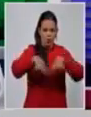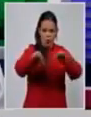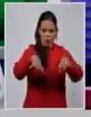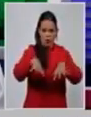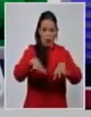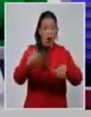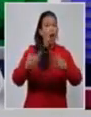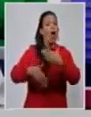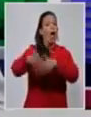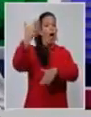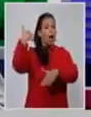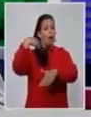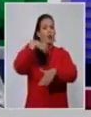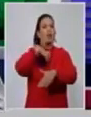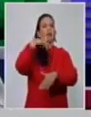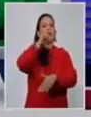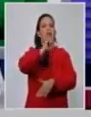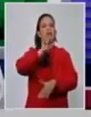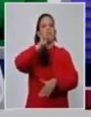momento tenía